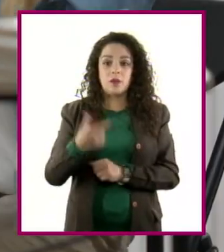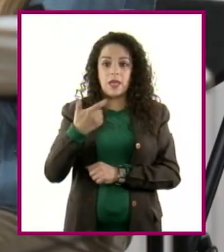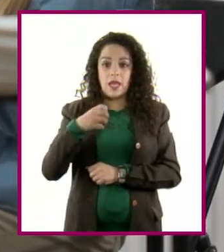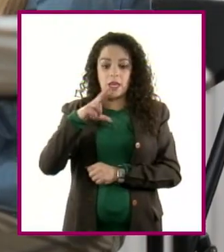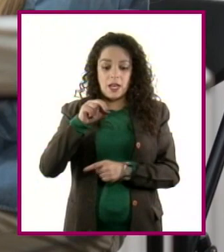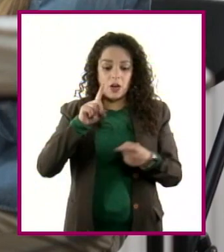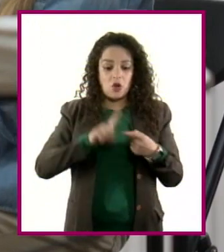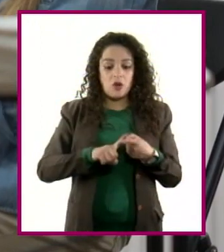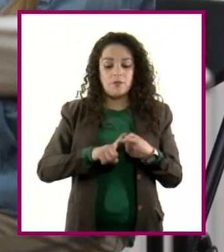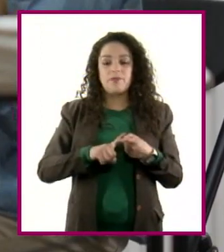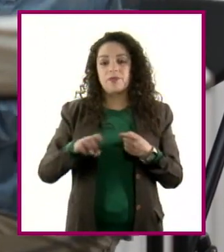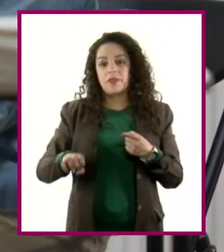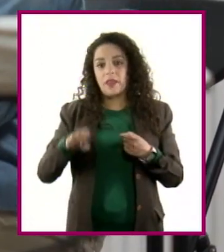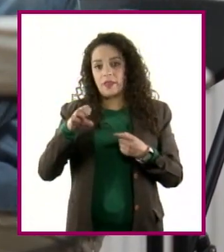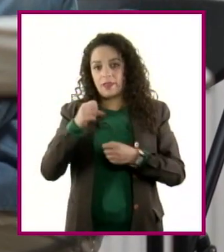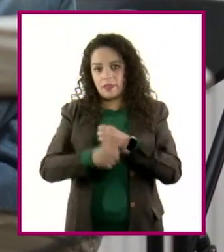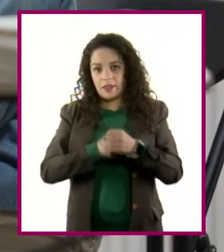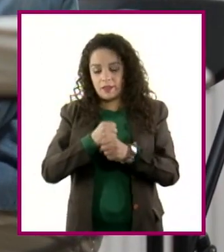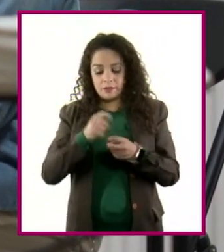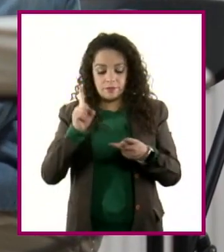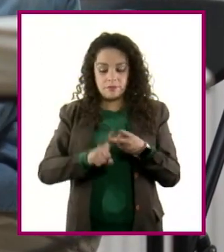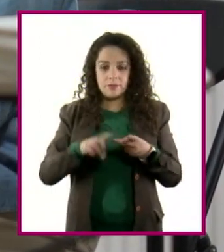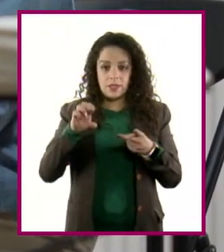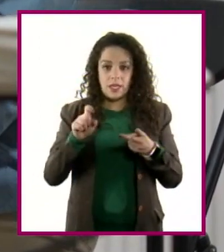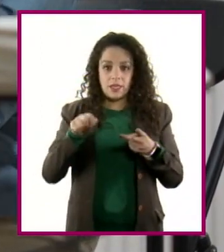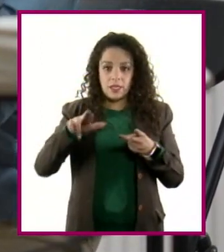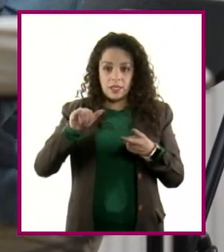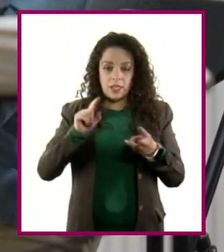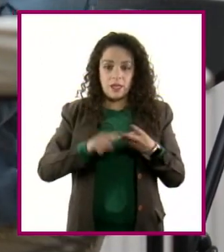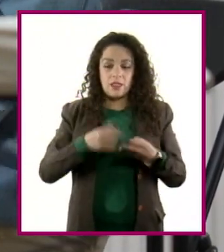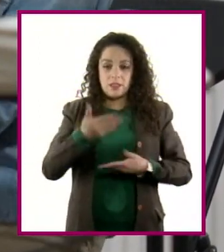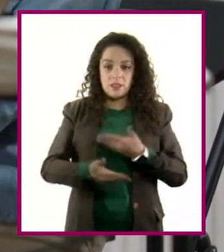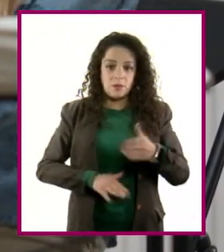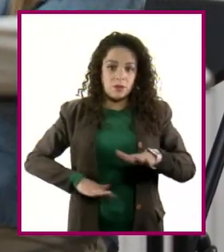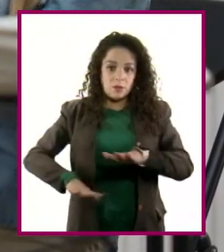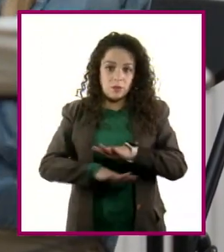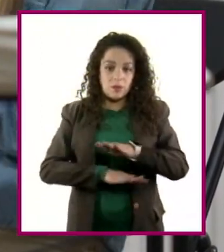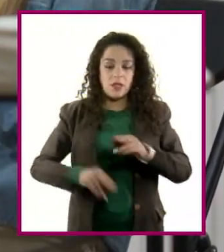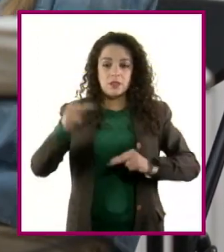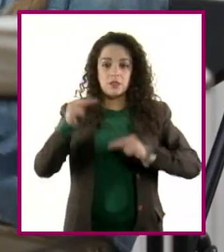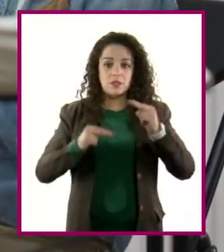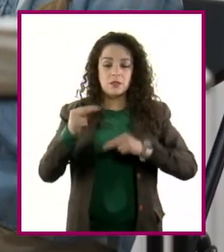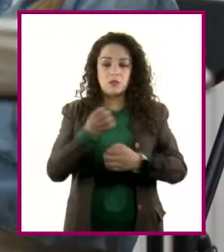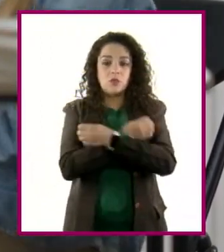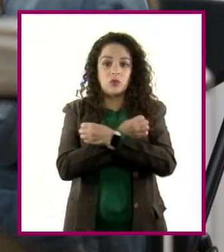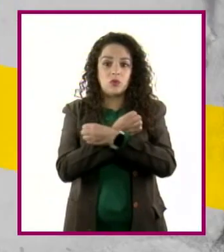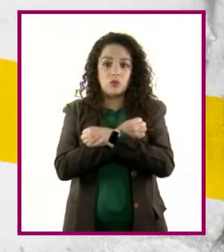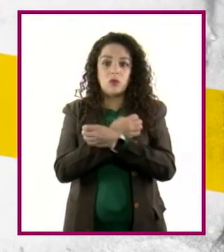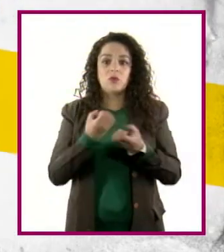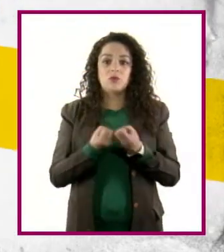grupo de edad, identificación étnica, acceso a servicios básicos y niveles educativos y socioeconómicos.